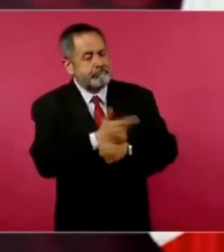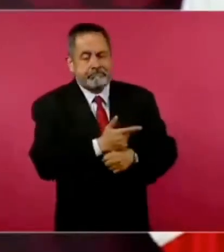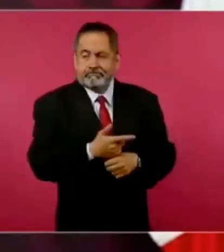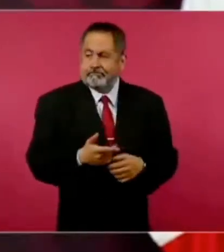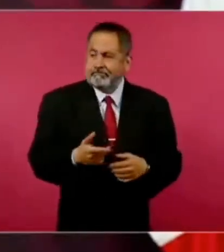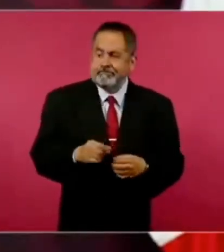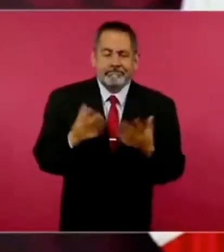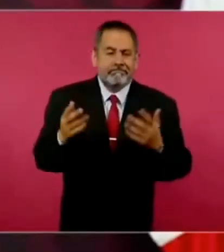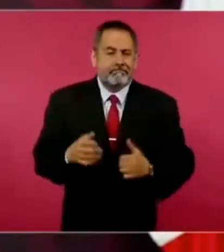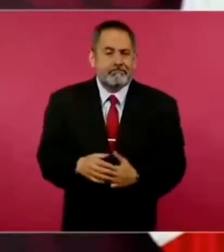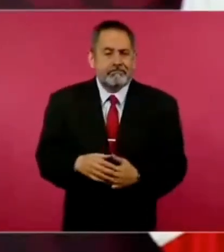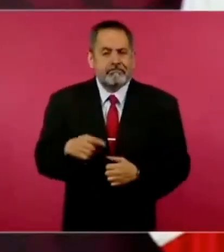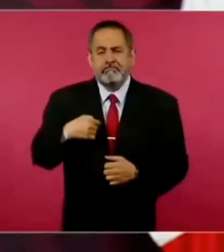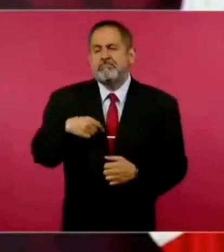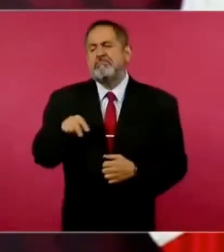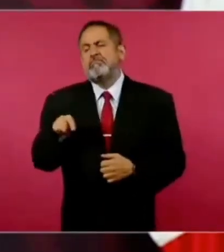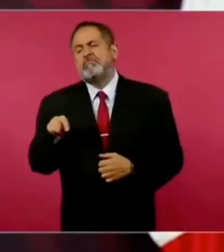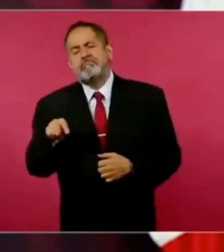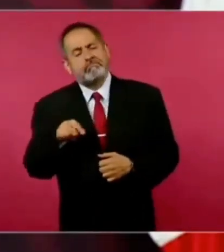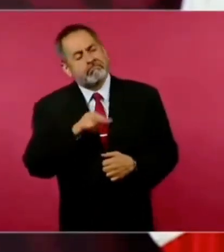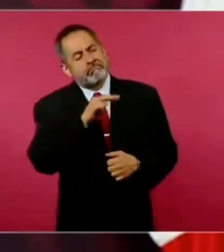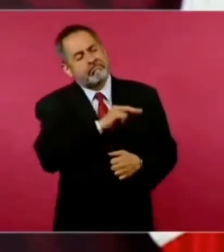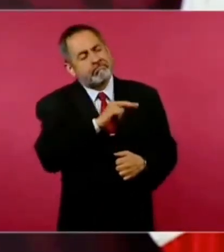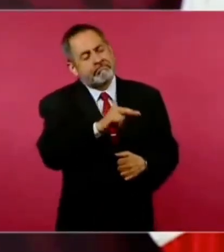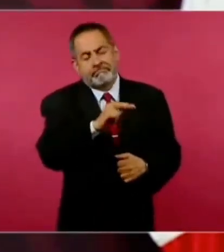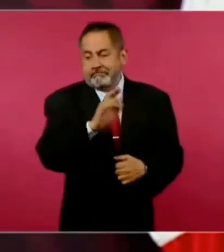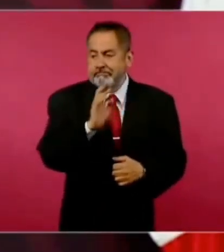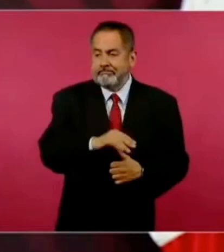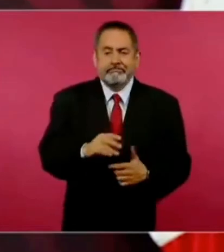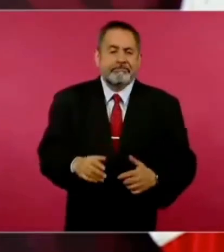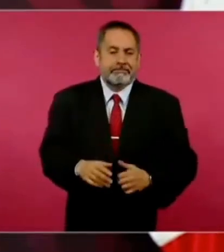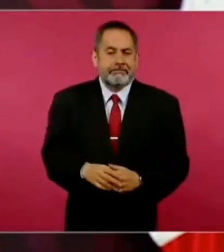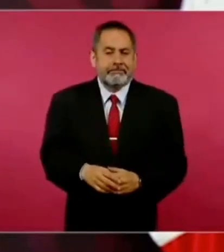y es un buen mirador, ahí los estoy viendo.